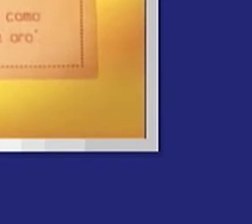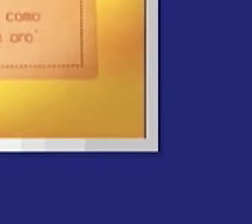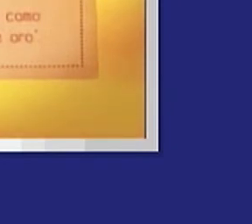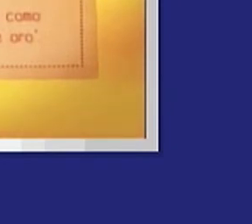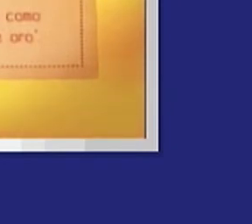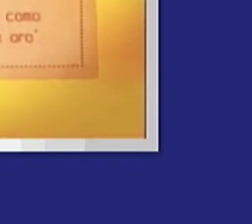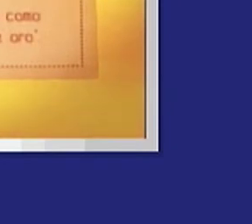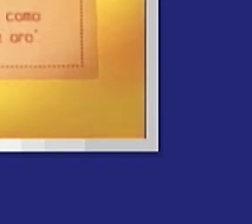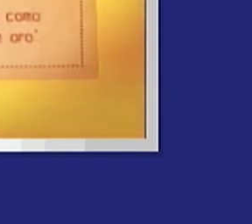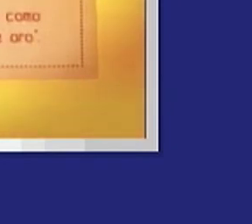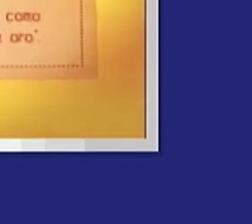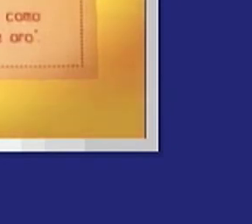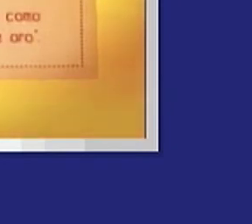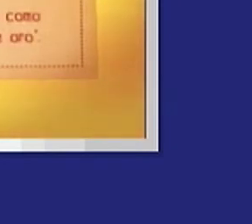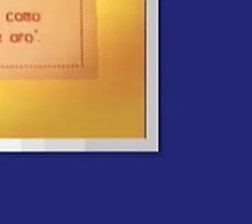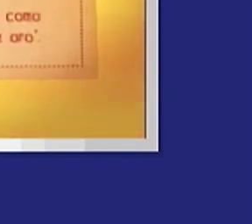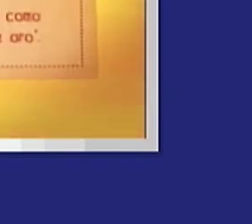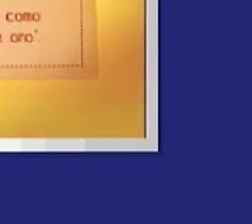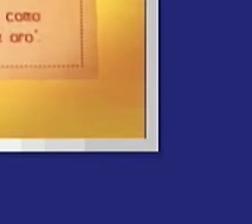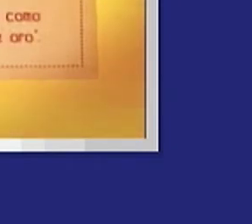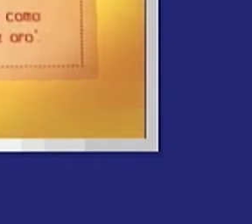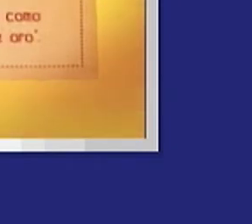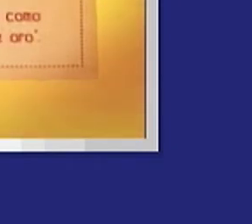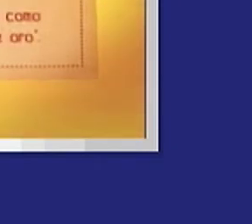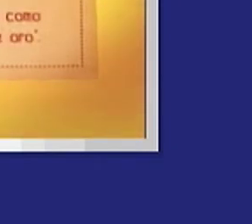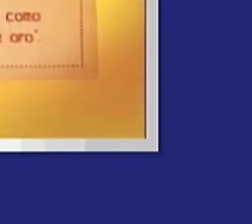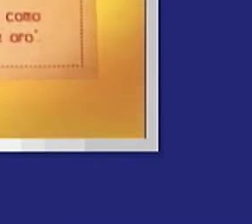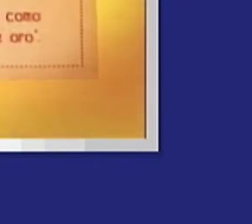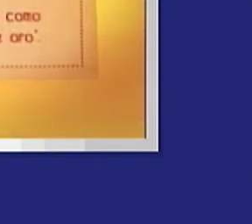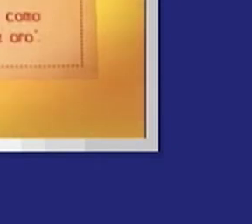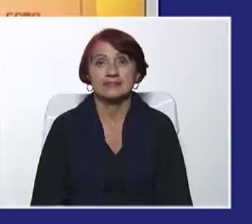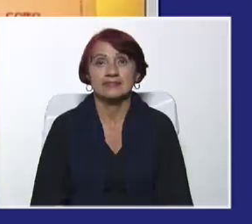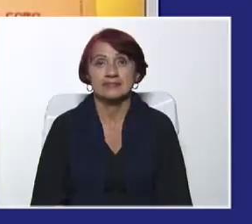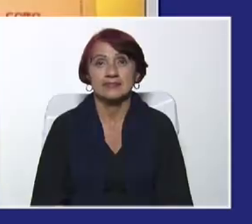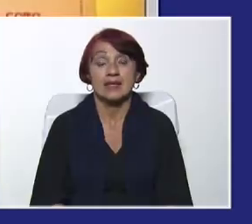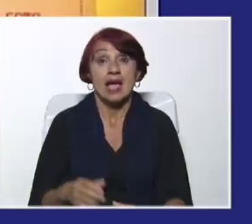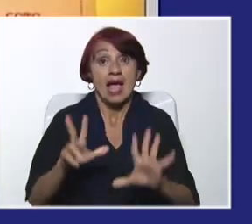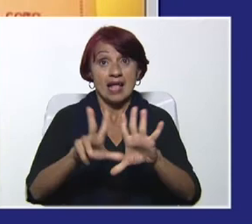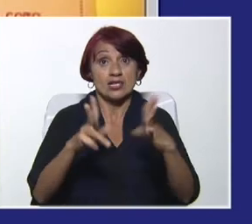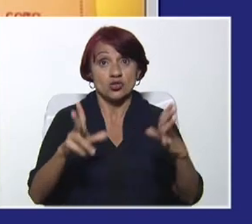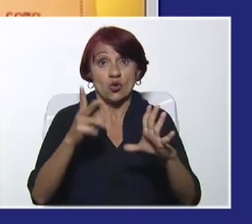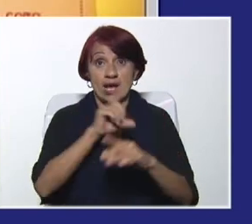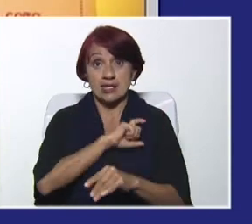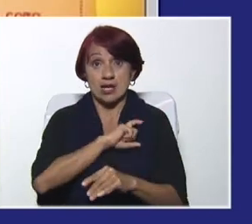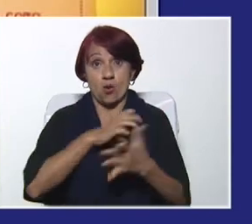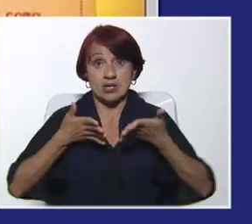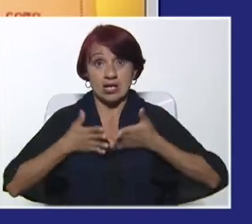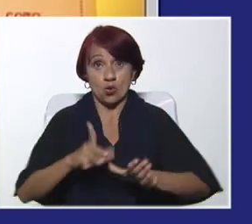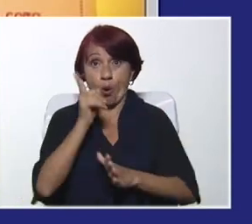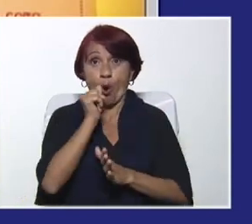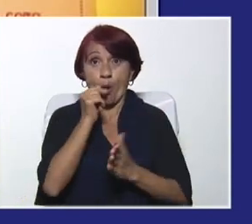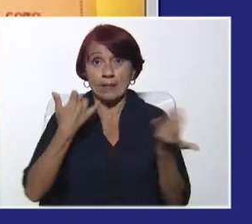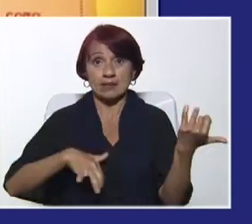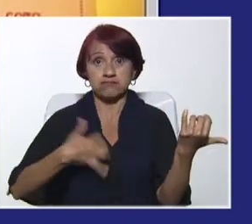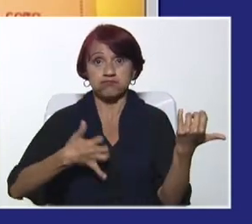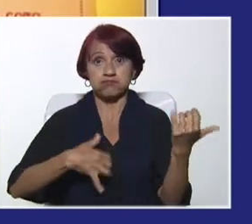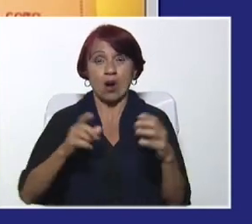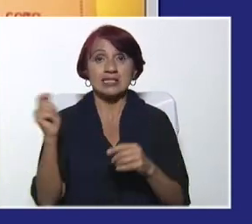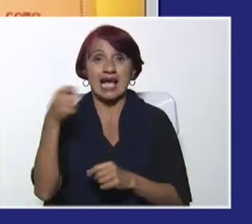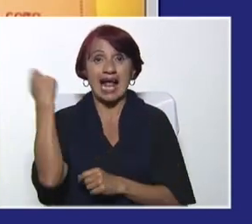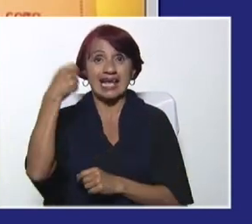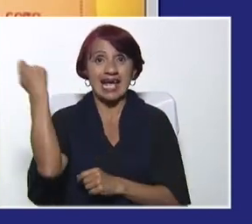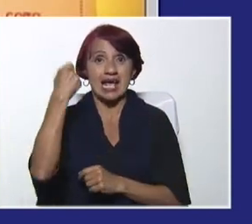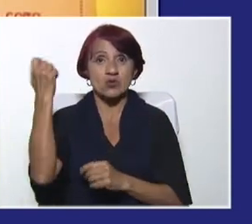Cristóbal Jiménez nació en Mantecal, Estado Apure, el 18 de enero de 1956. En su